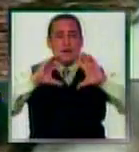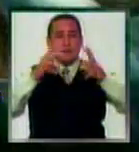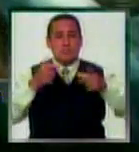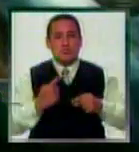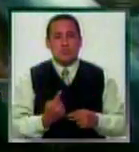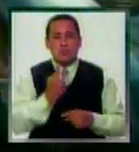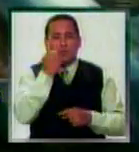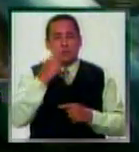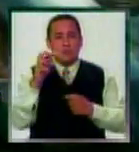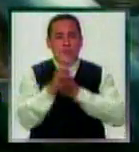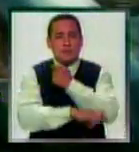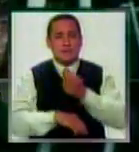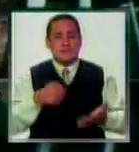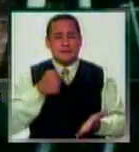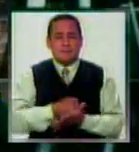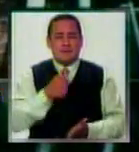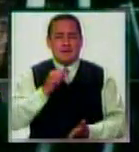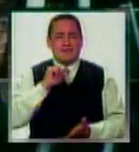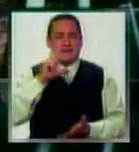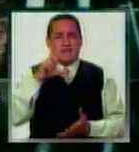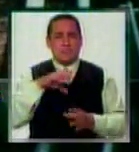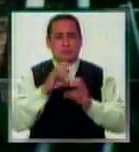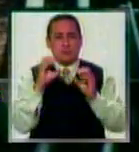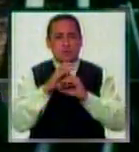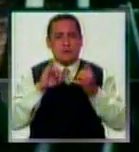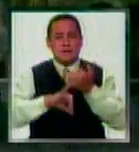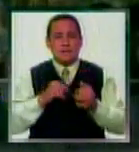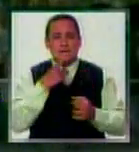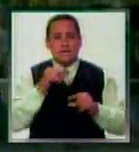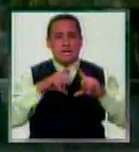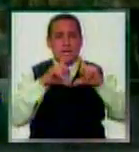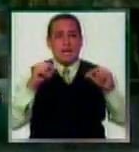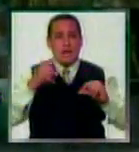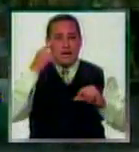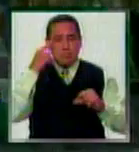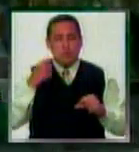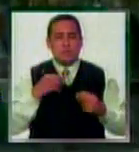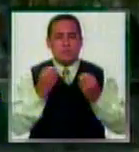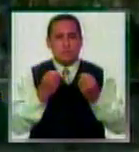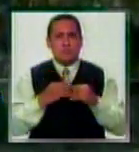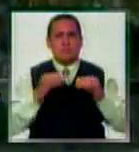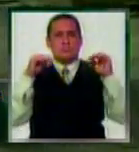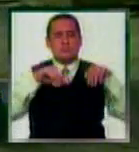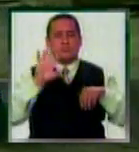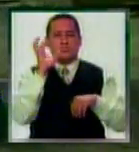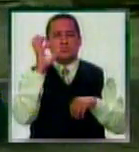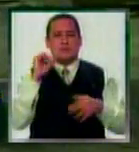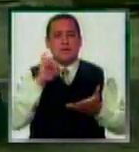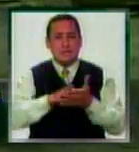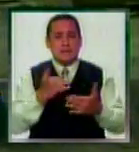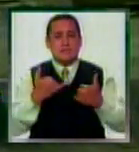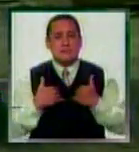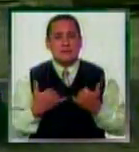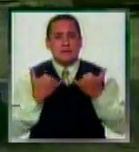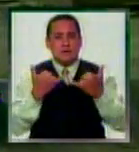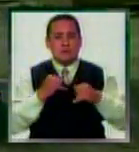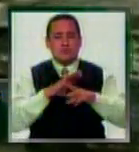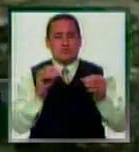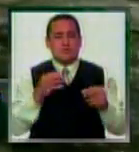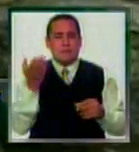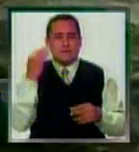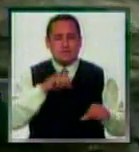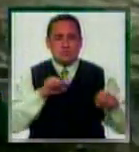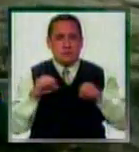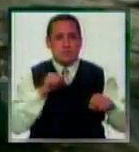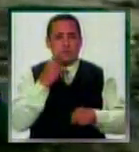el único país que paga alto por el precio del gas es Japón, debido a la crisis energética nuclear que viene atravesando desde el